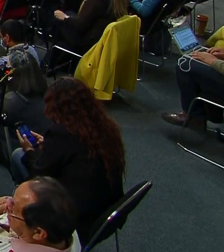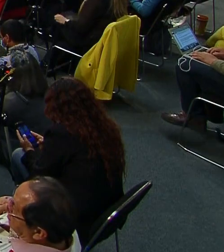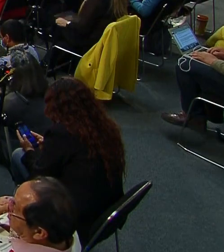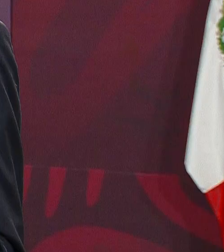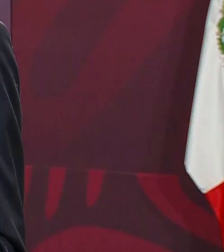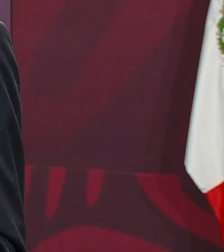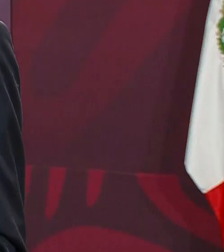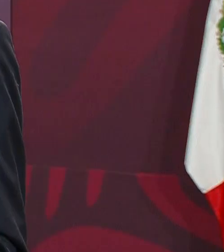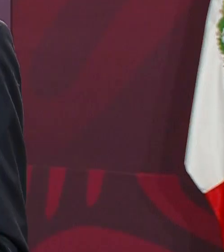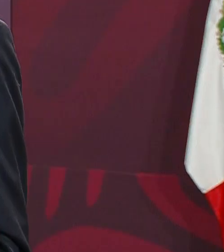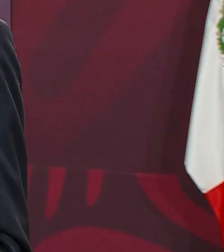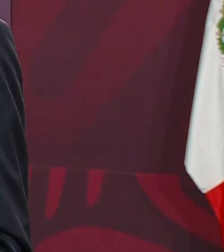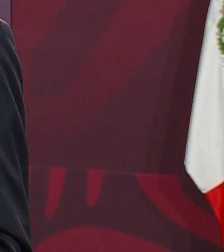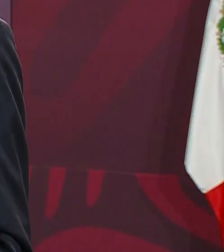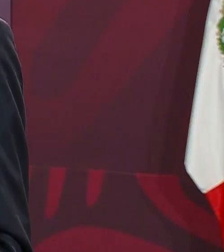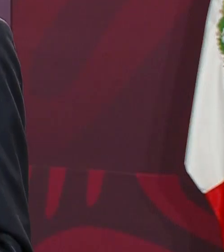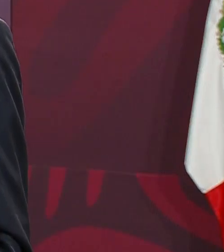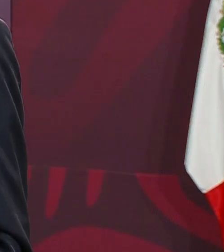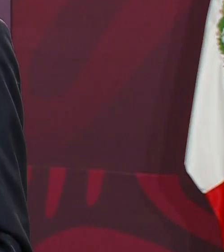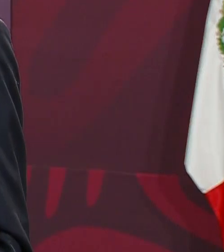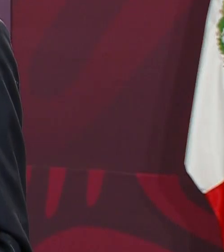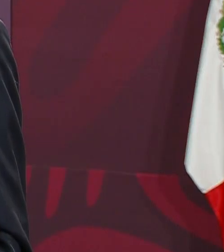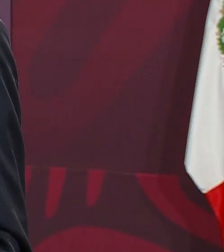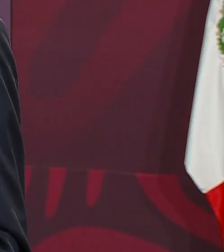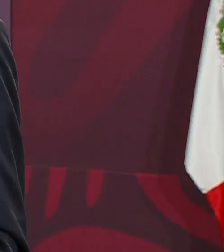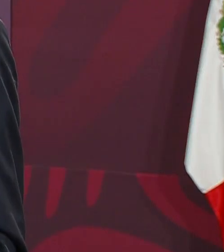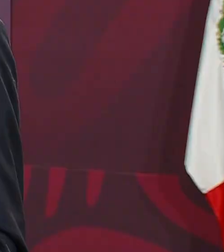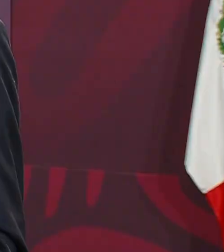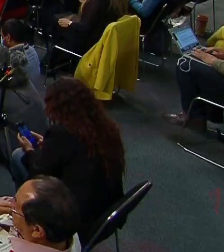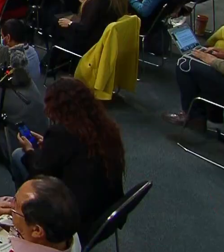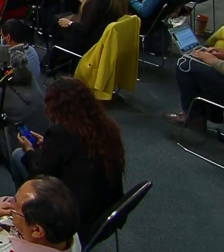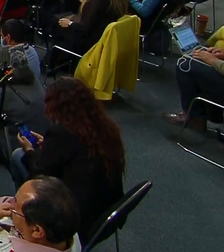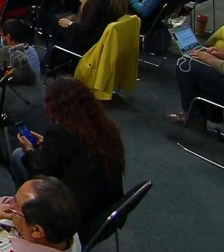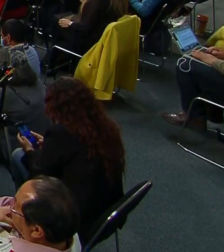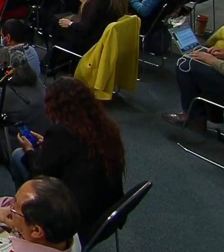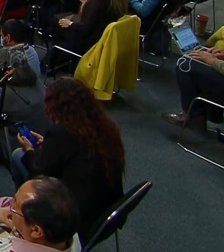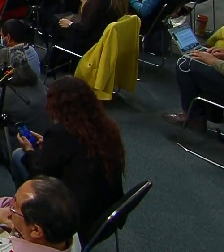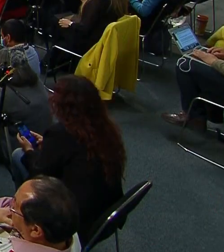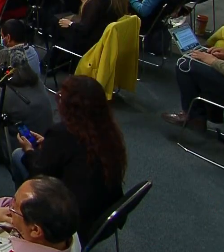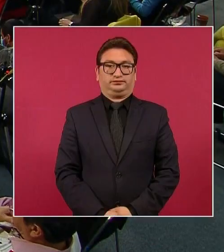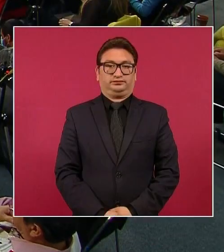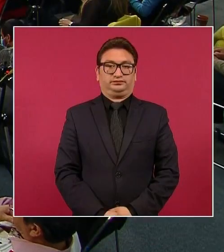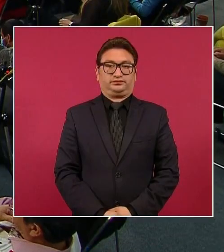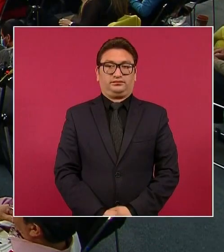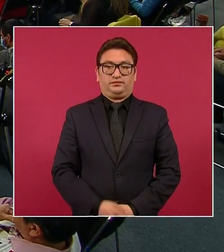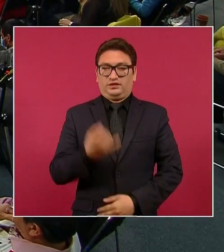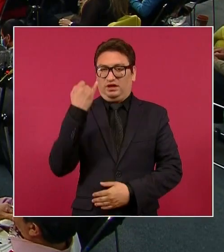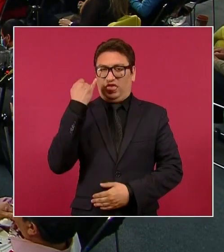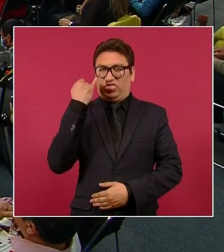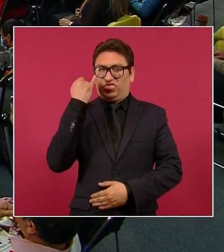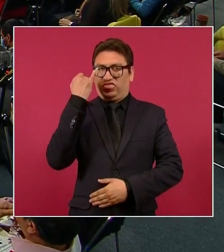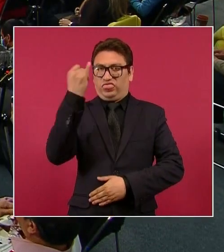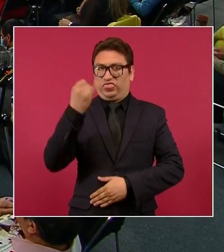las leyes, no fabricar delitos para afectar a adversarios.